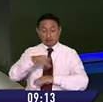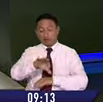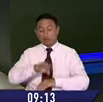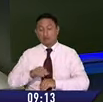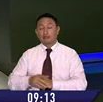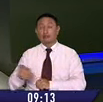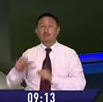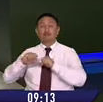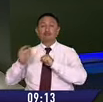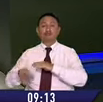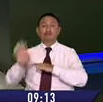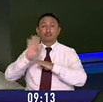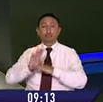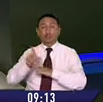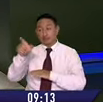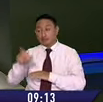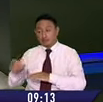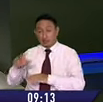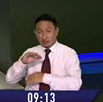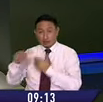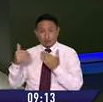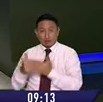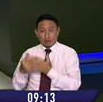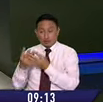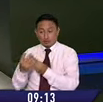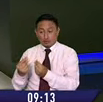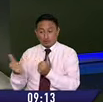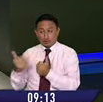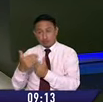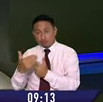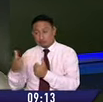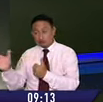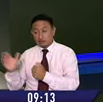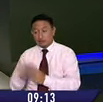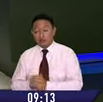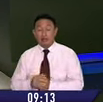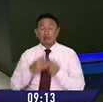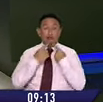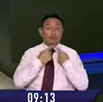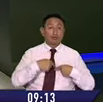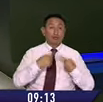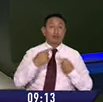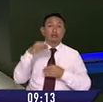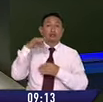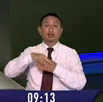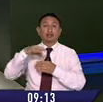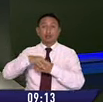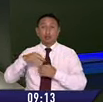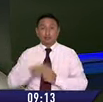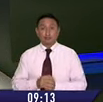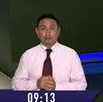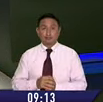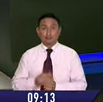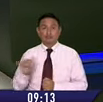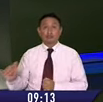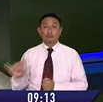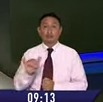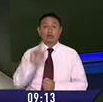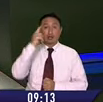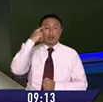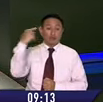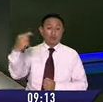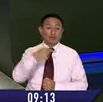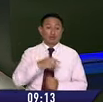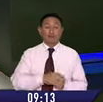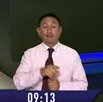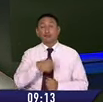y evidentemente hace la disolución del Poder Legislativo, convoca elecciones, de la misma forma gobierna el país